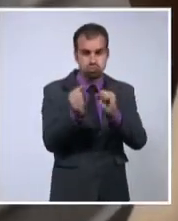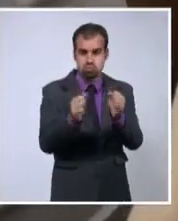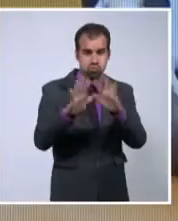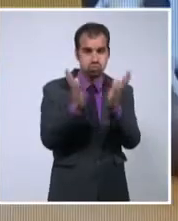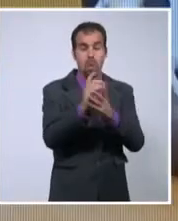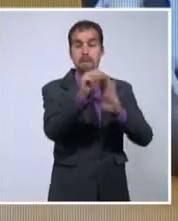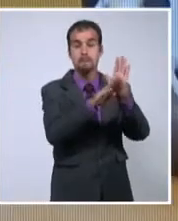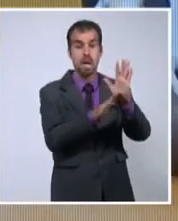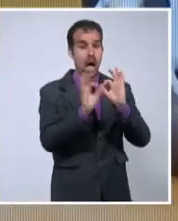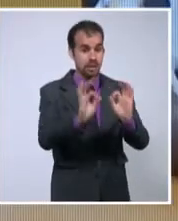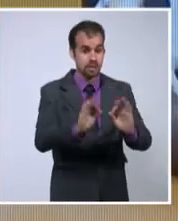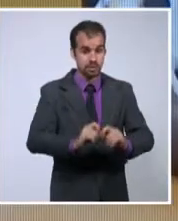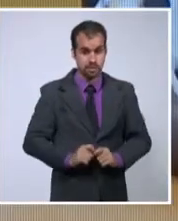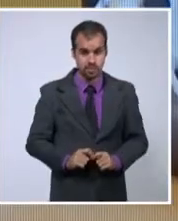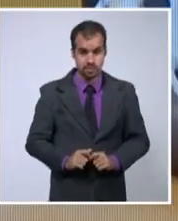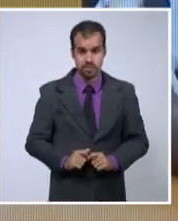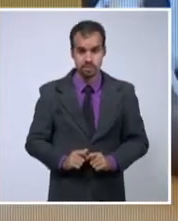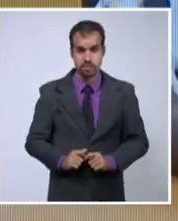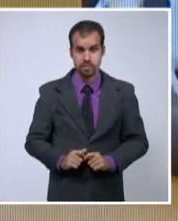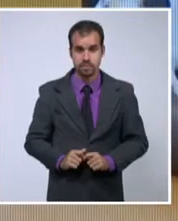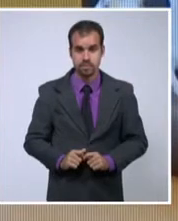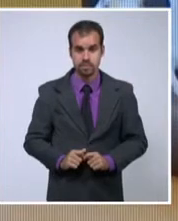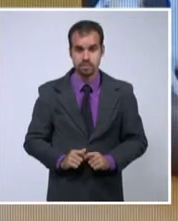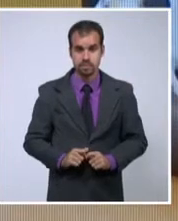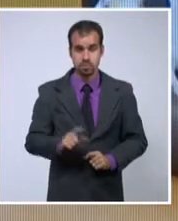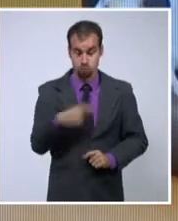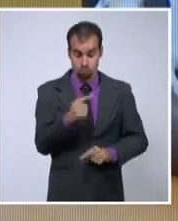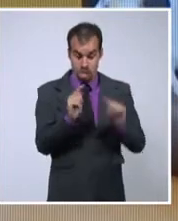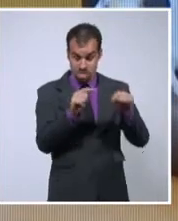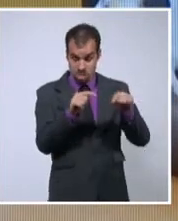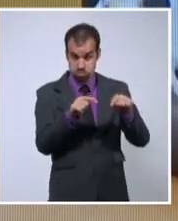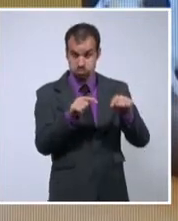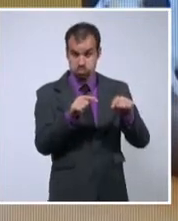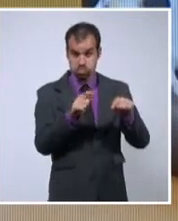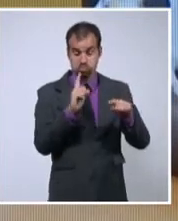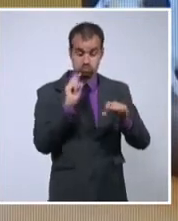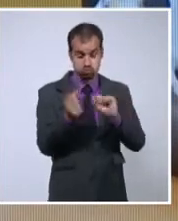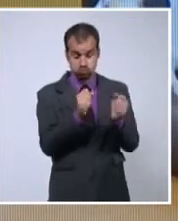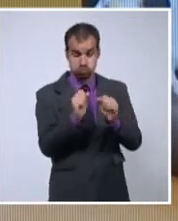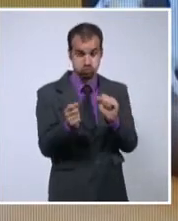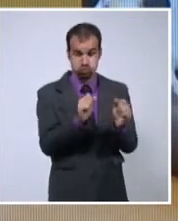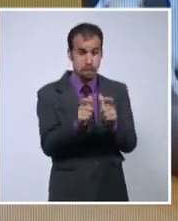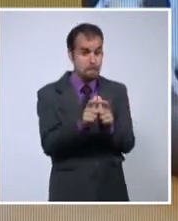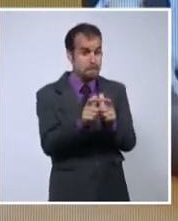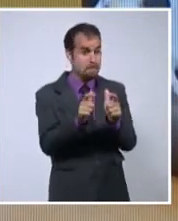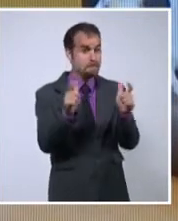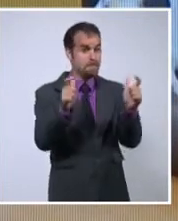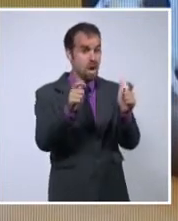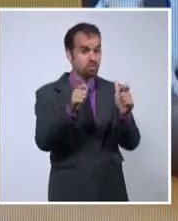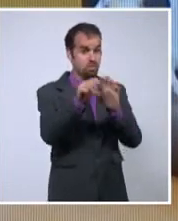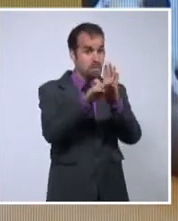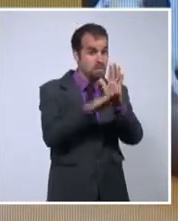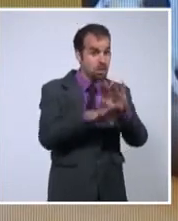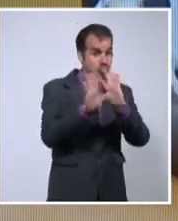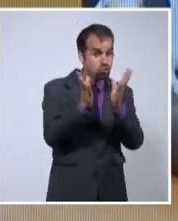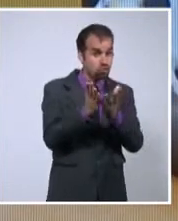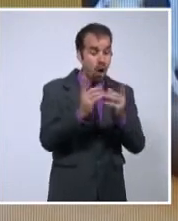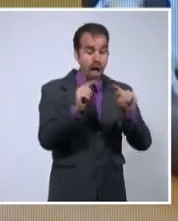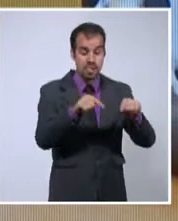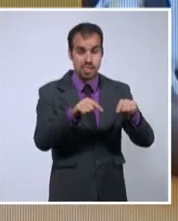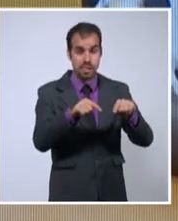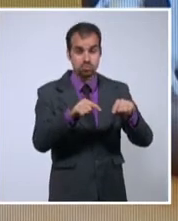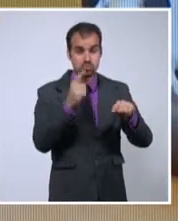Aguacate. Se ha evaluado en este Consejo Popular aumentar las medidas en cuanto a la